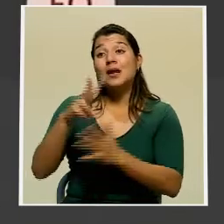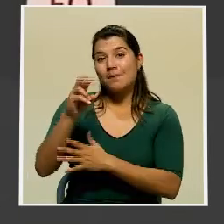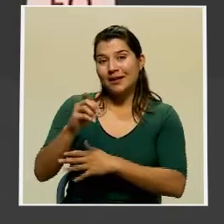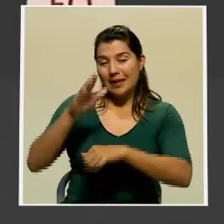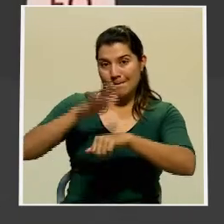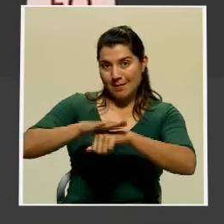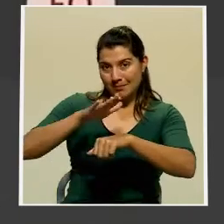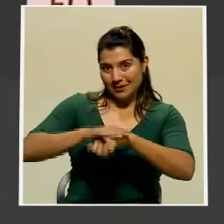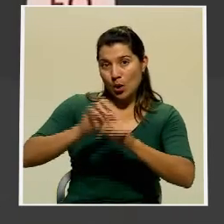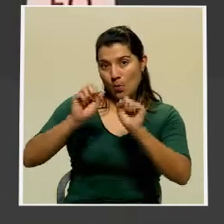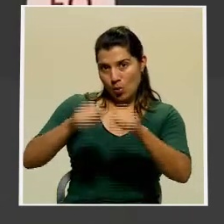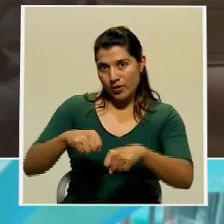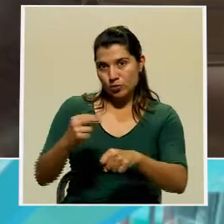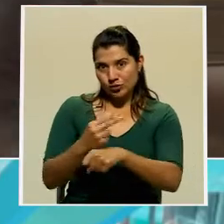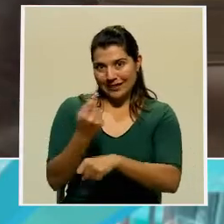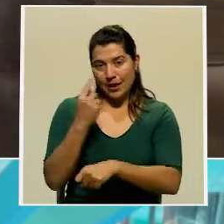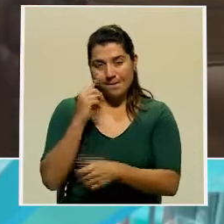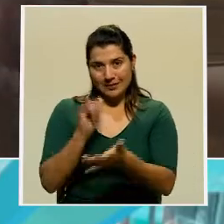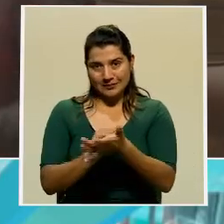el reembolso.